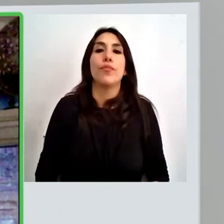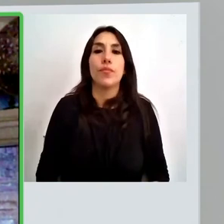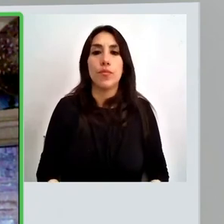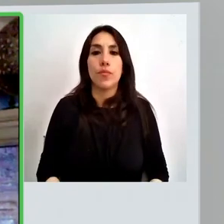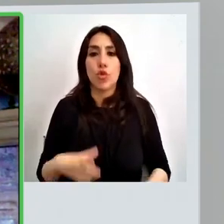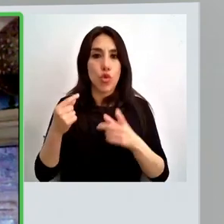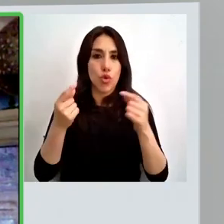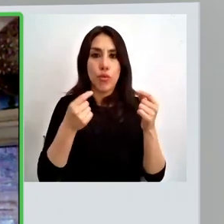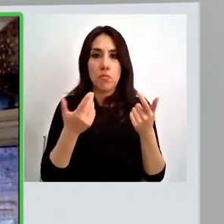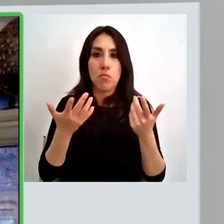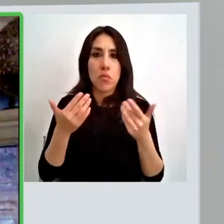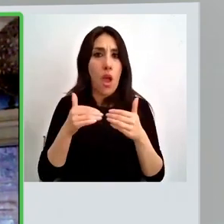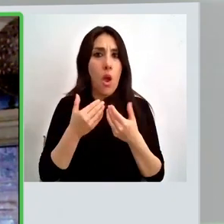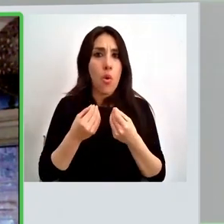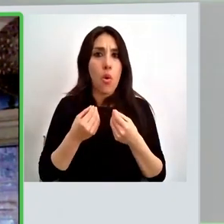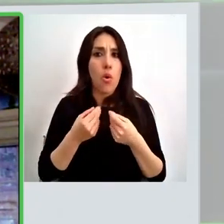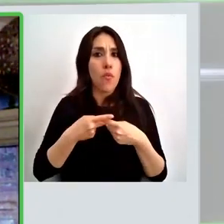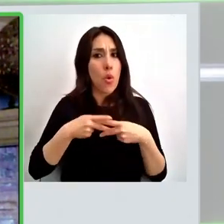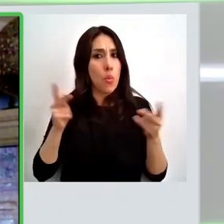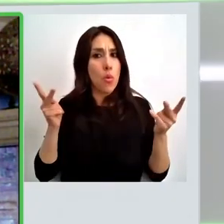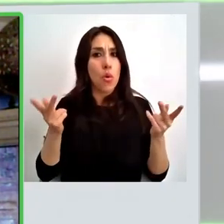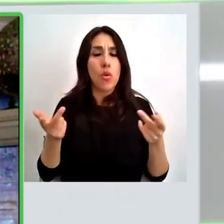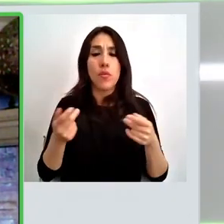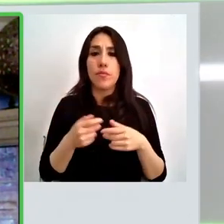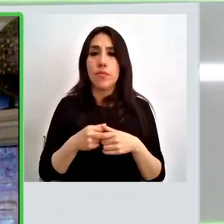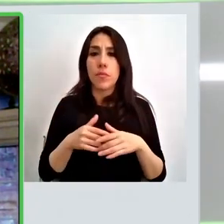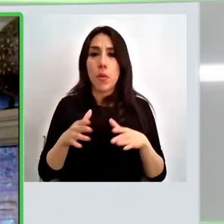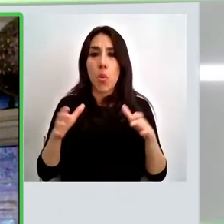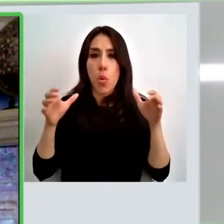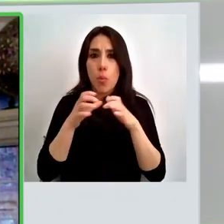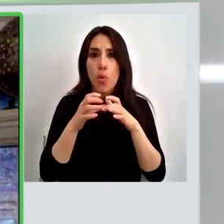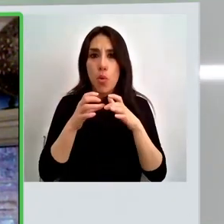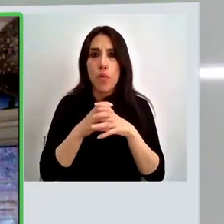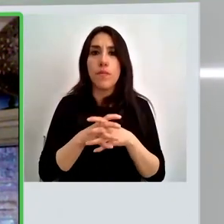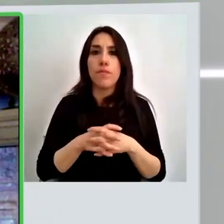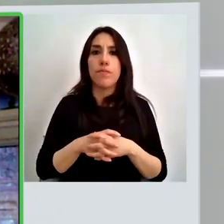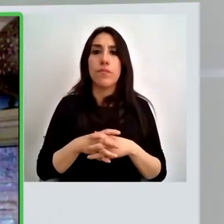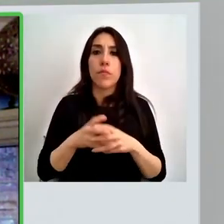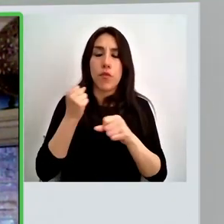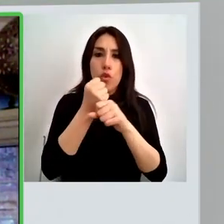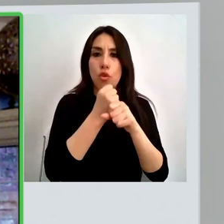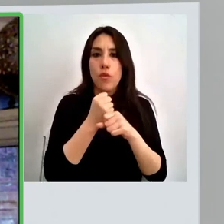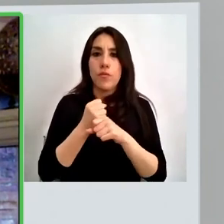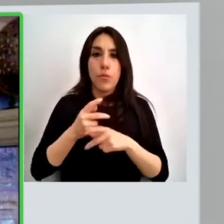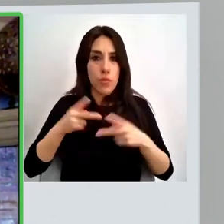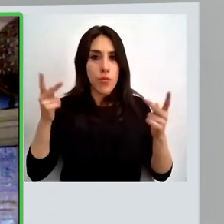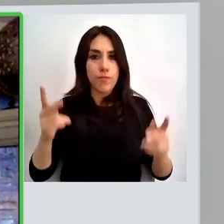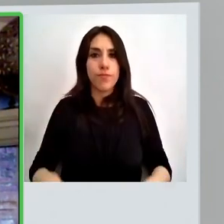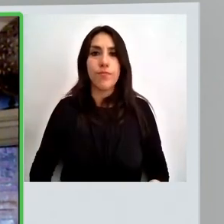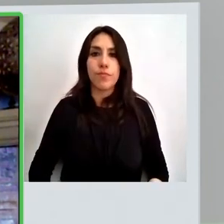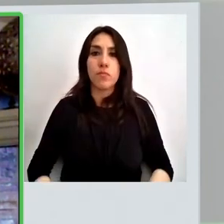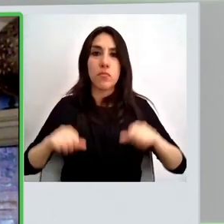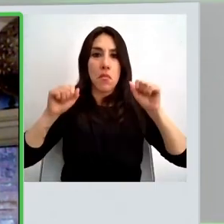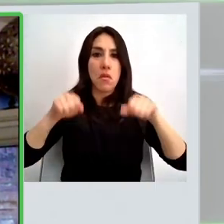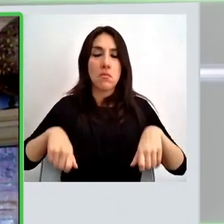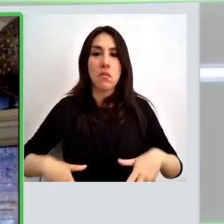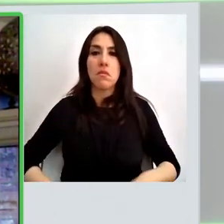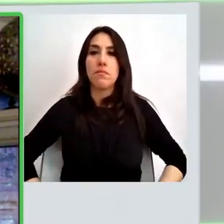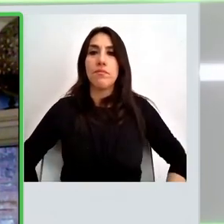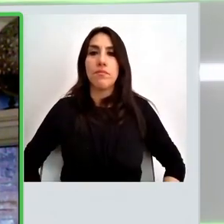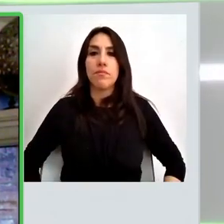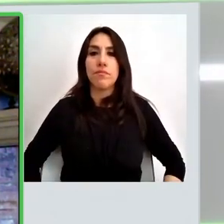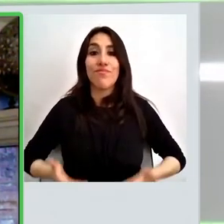público para que los grupos de trabajo público pudieran poner a trabajar